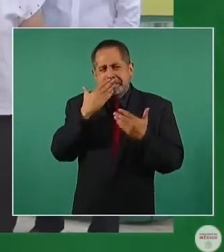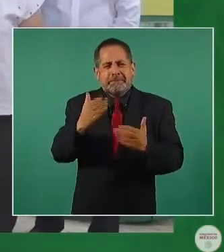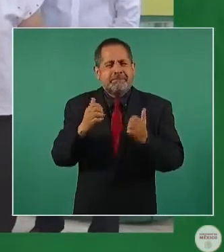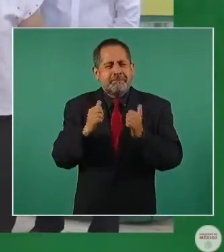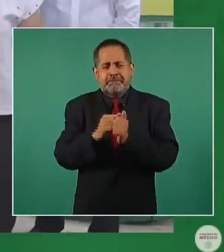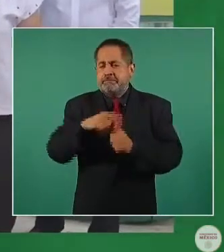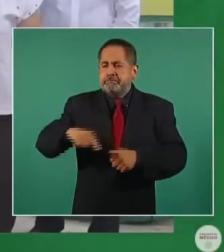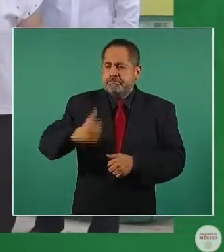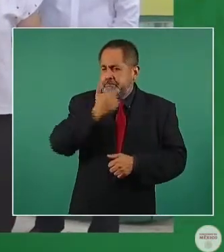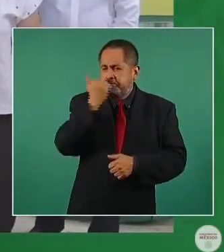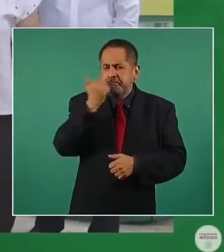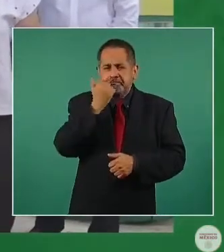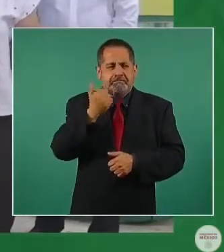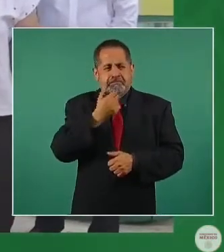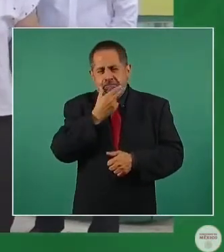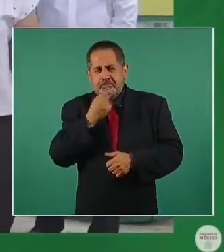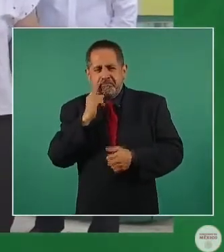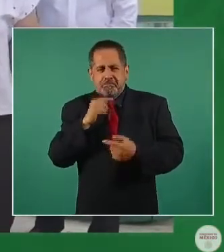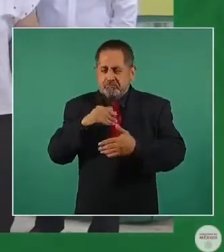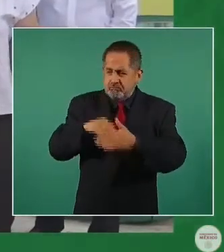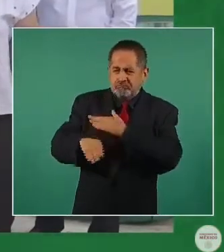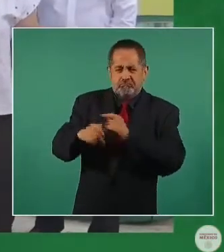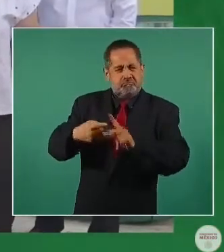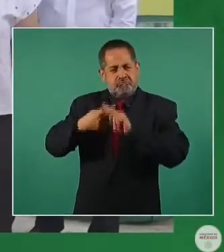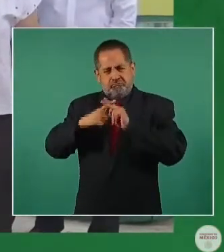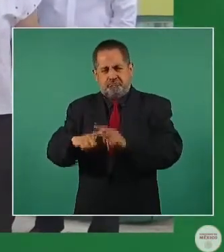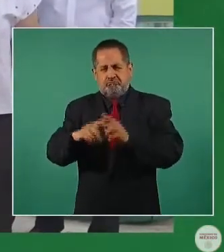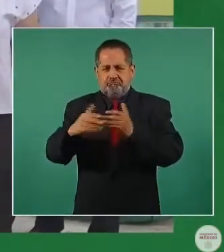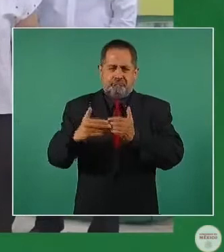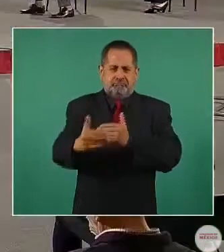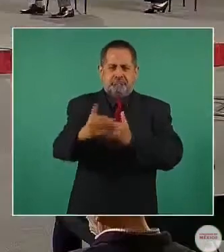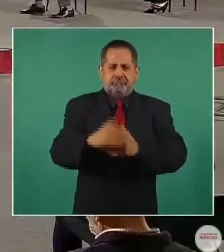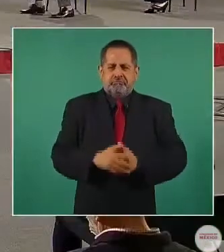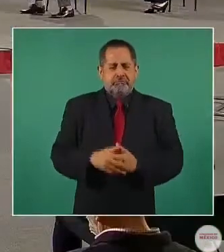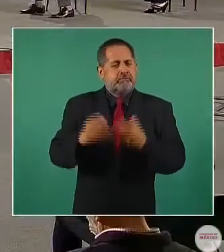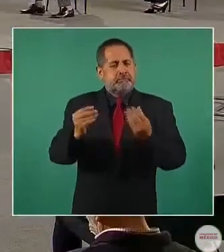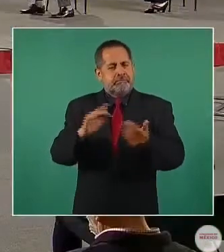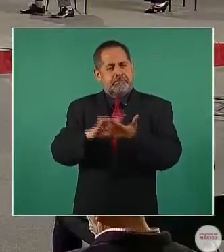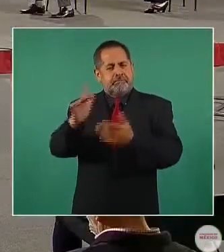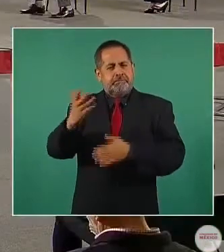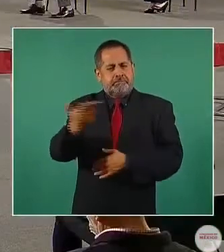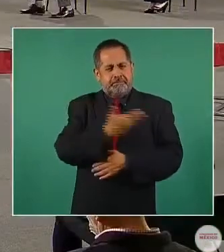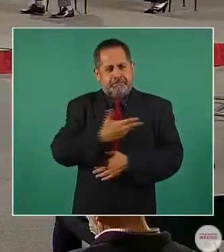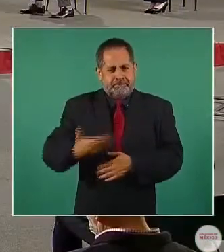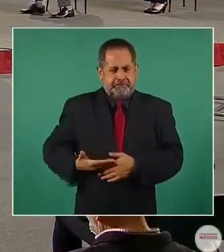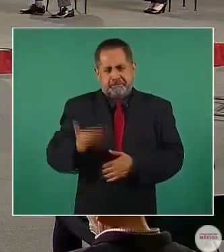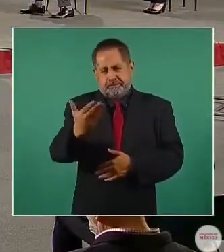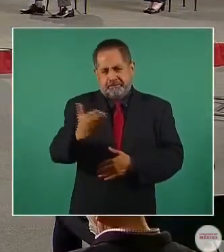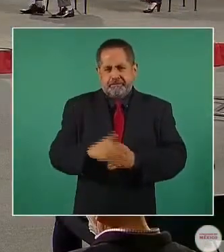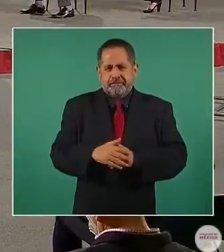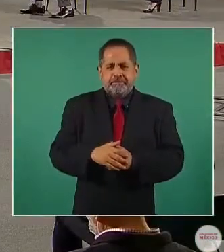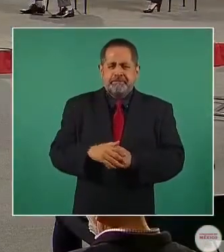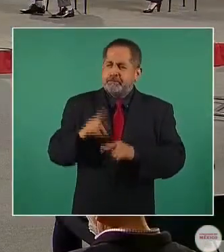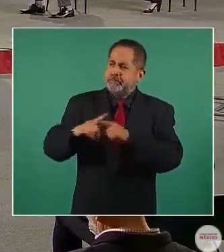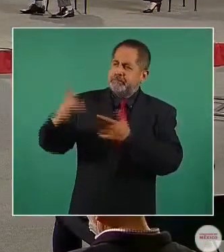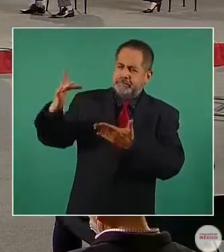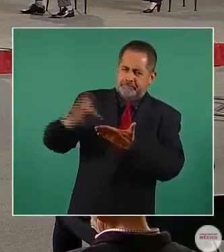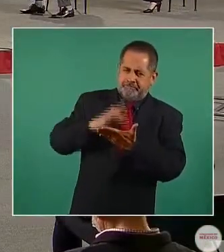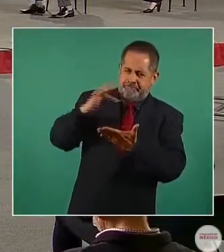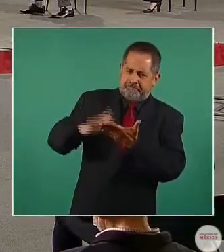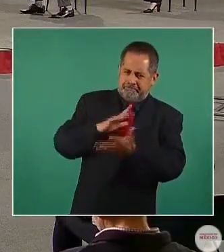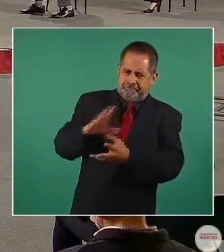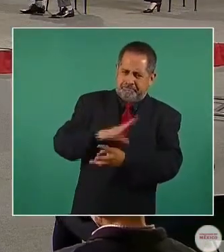las alumnas y los alumnos para arrancar. Muchas gracias, señor presidente, por todo el